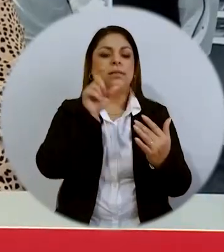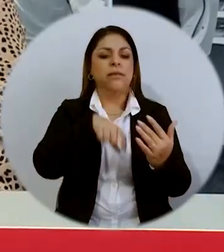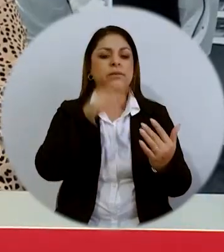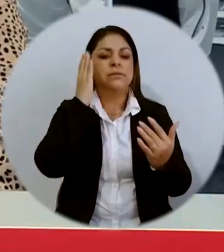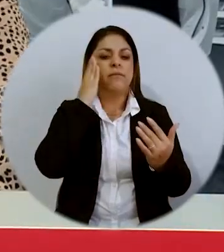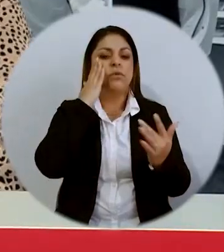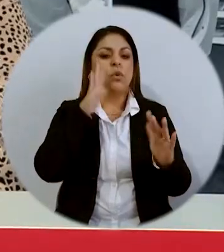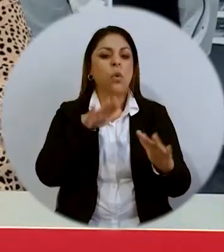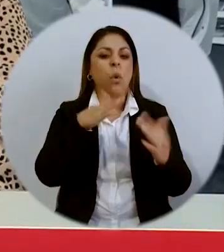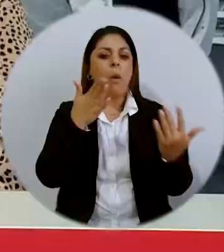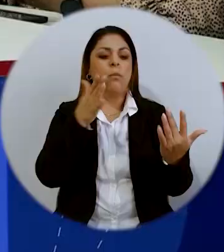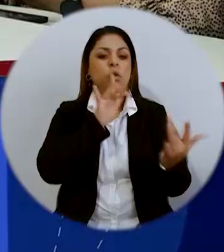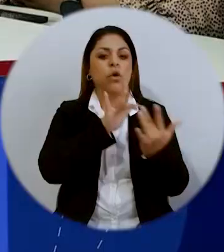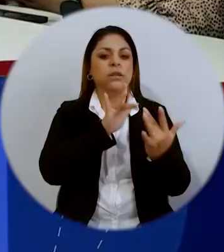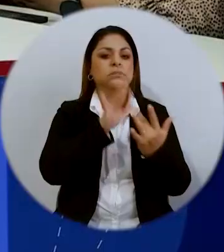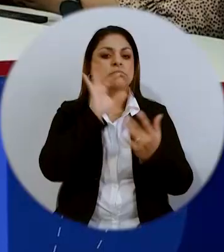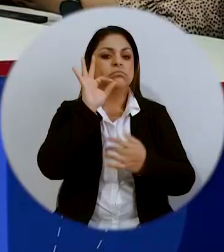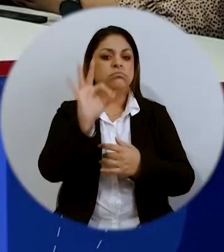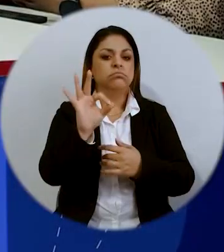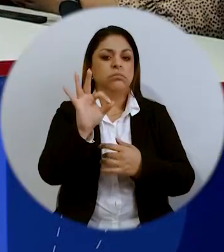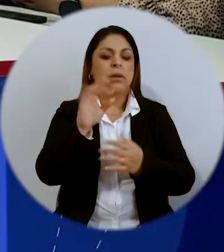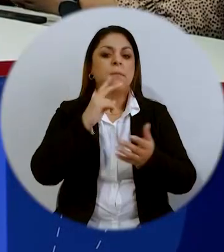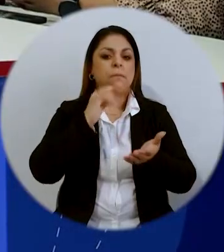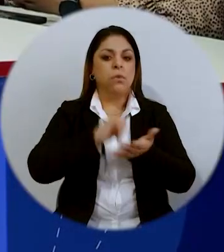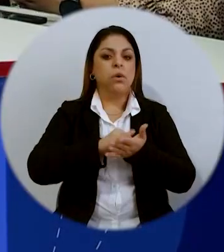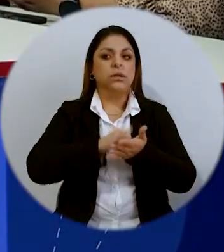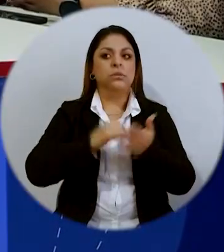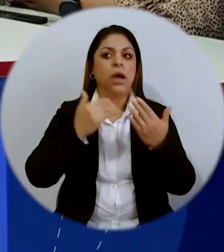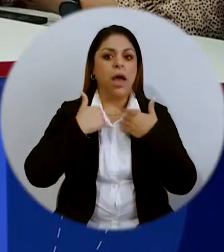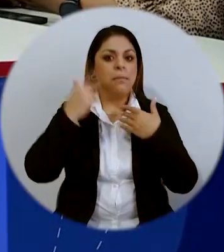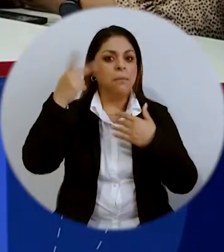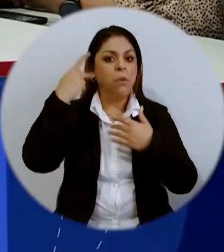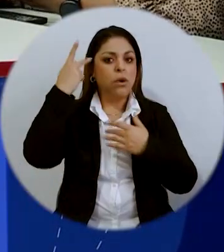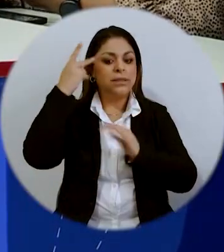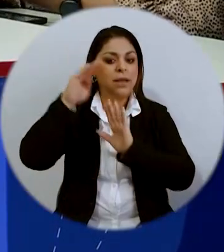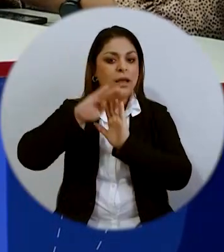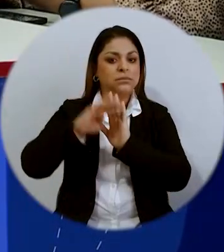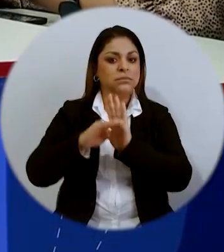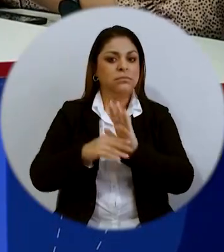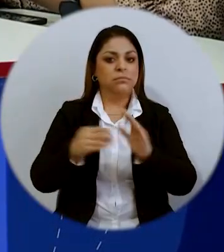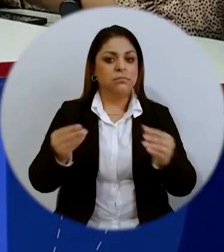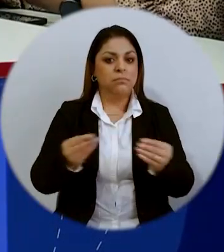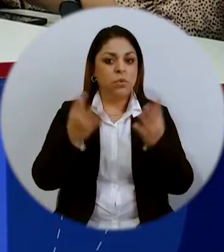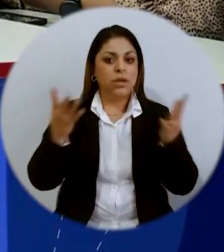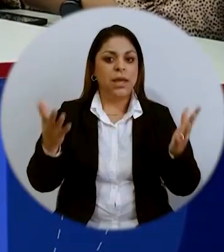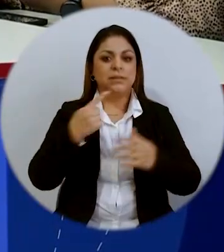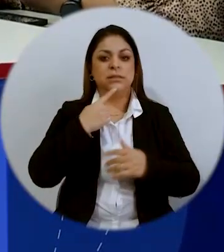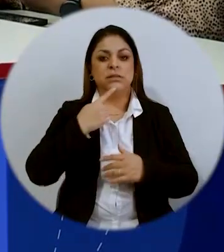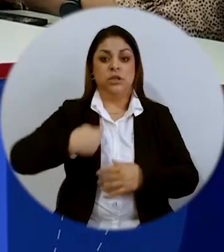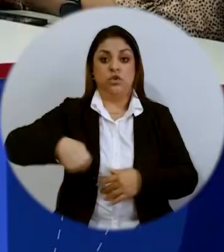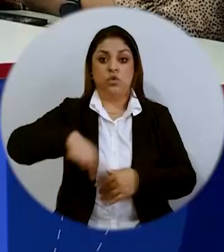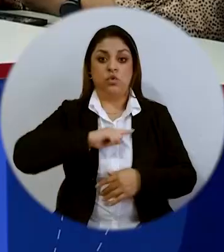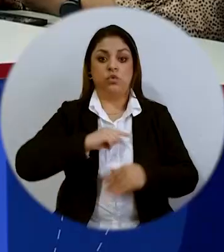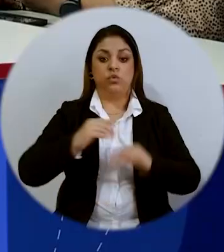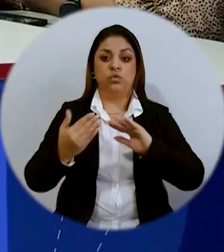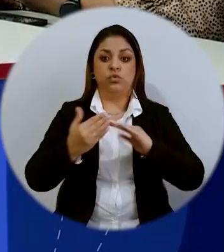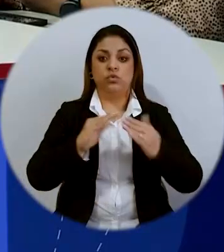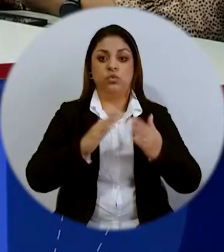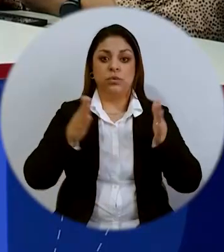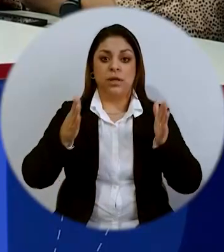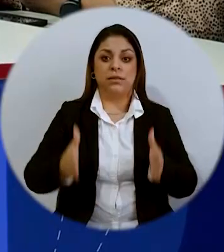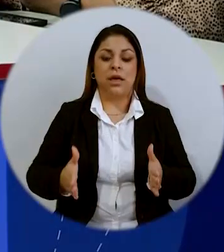muchísima política pública dirigida a que nosotros como ciudadanos